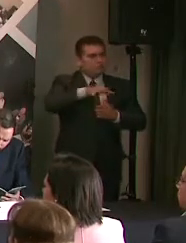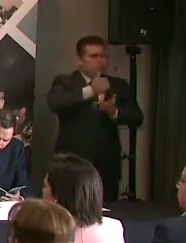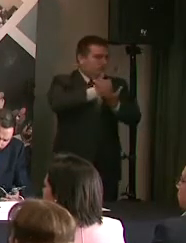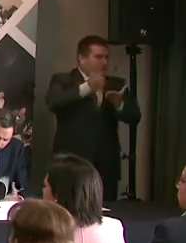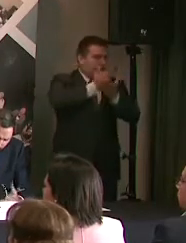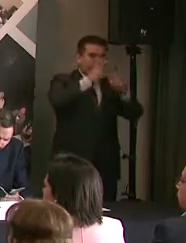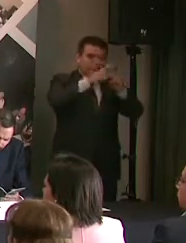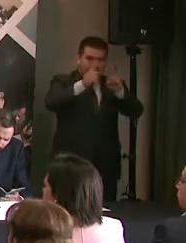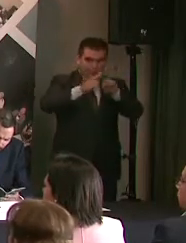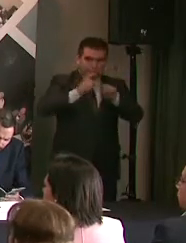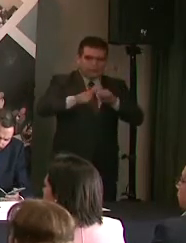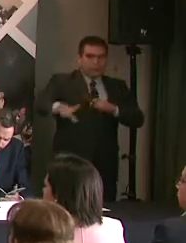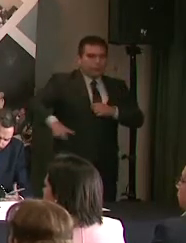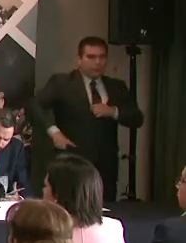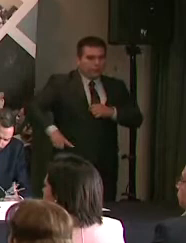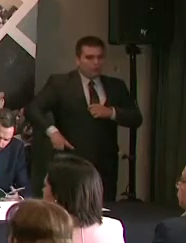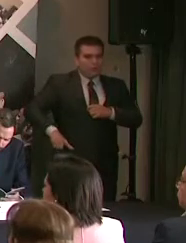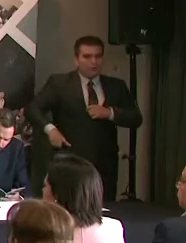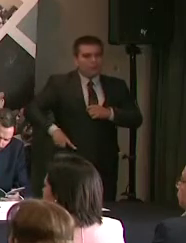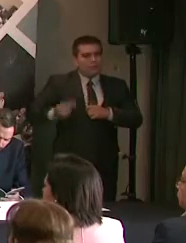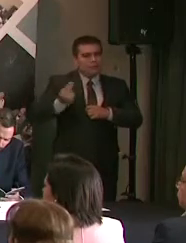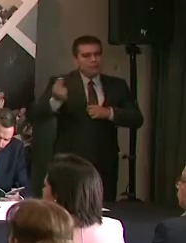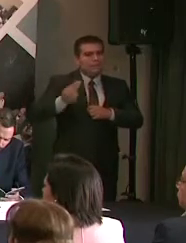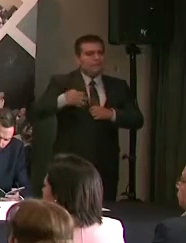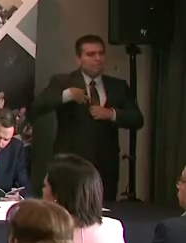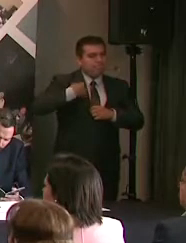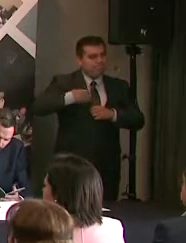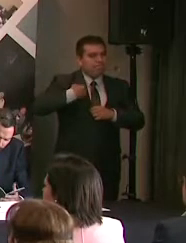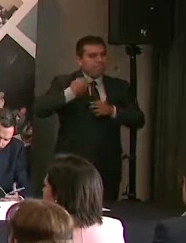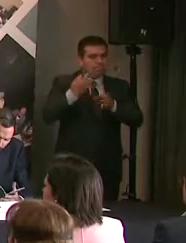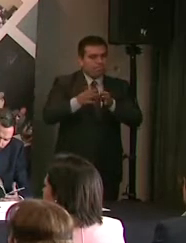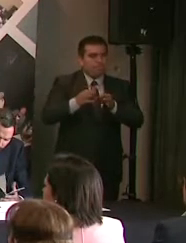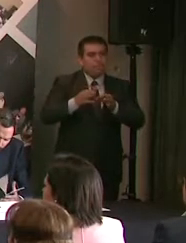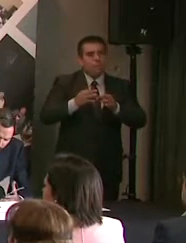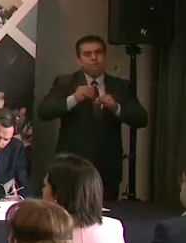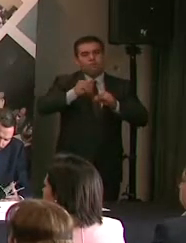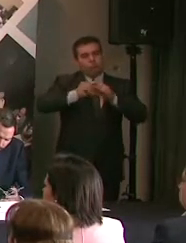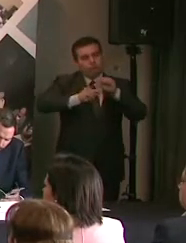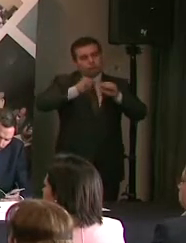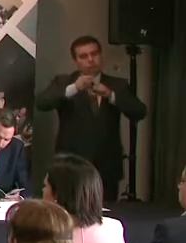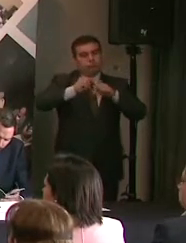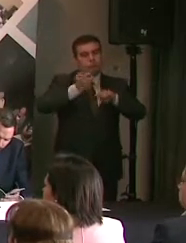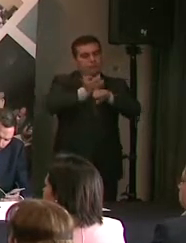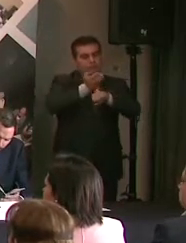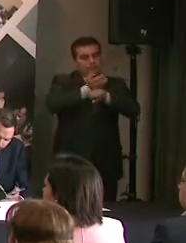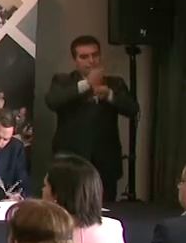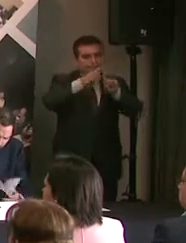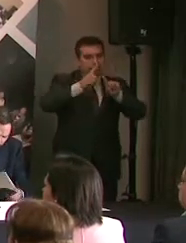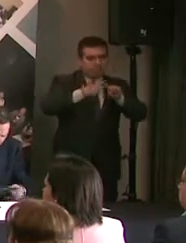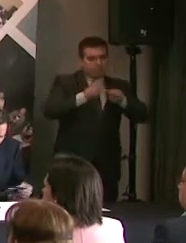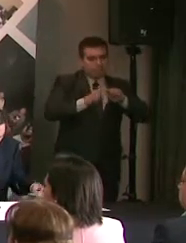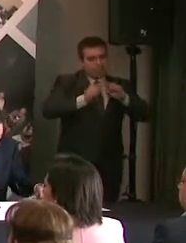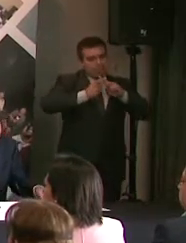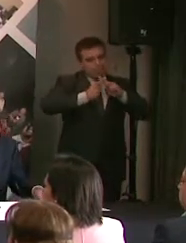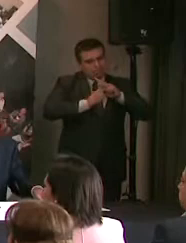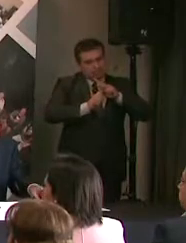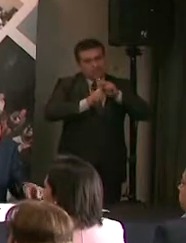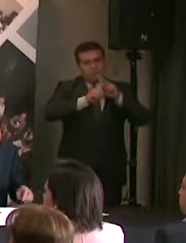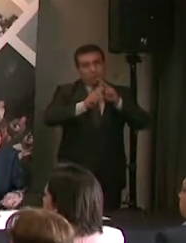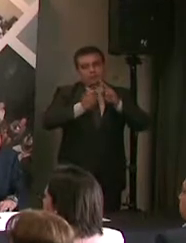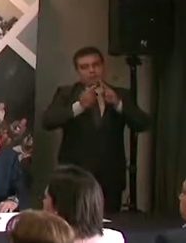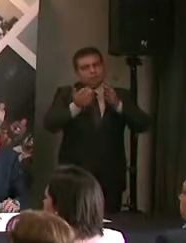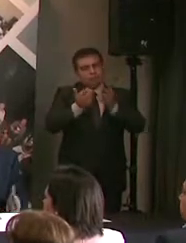construcción. Es un camino que se ha empezado a arar con cimientos sólidos en algunos estados, en tanto que en otros